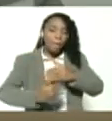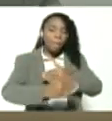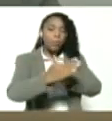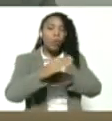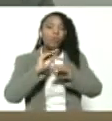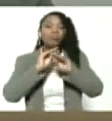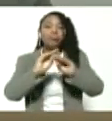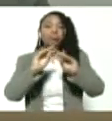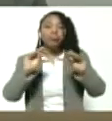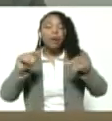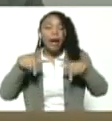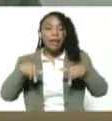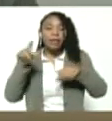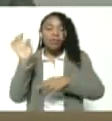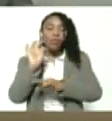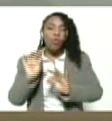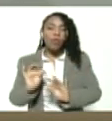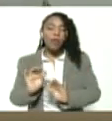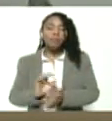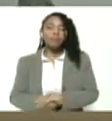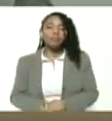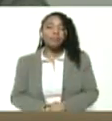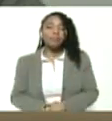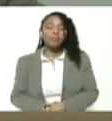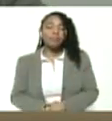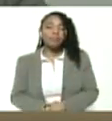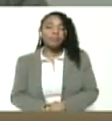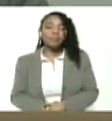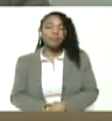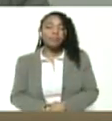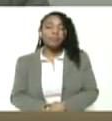en este sentido.